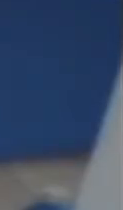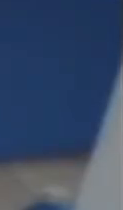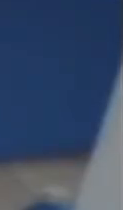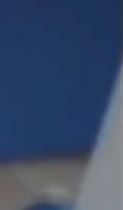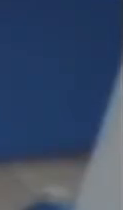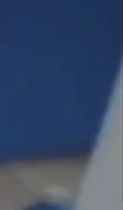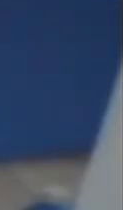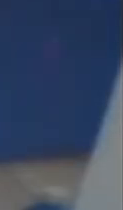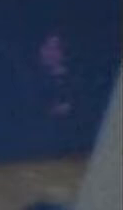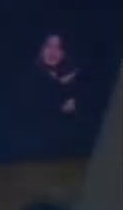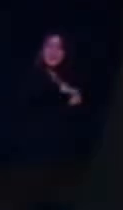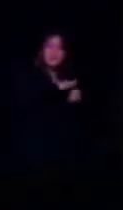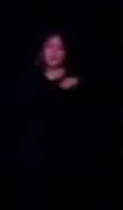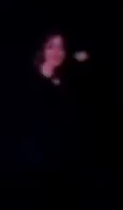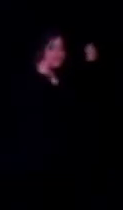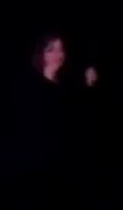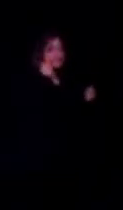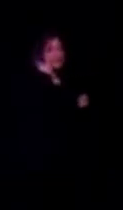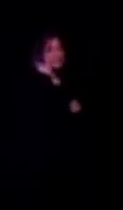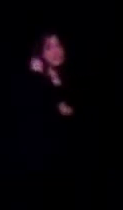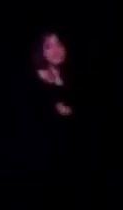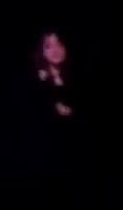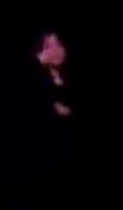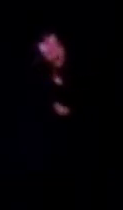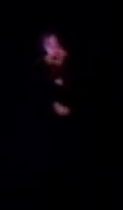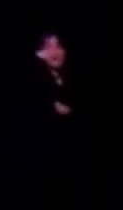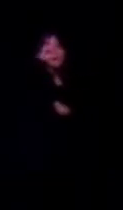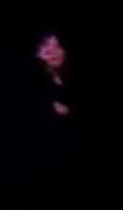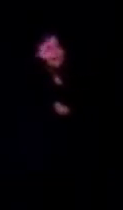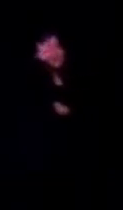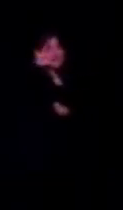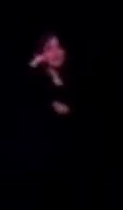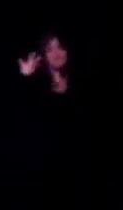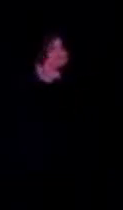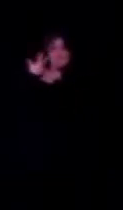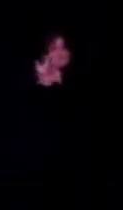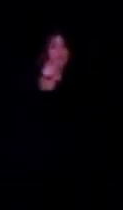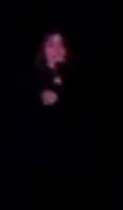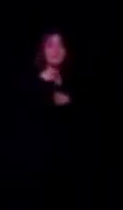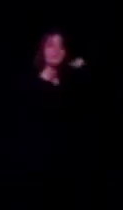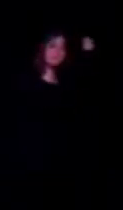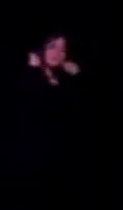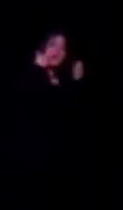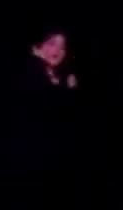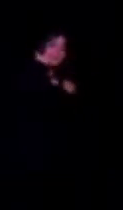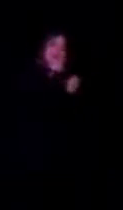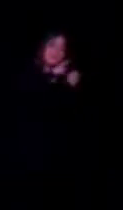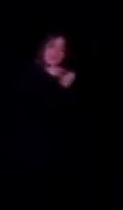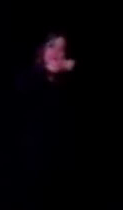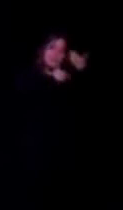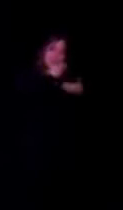ido planteando ángeles parrilla para reflexionar sobre cómo ir avanzando progresivamente